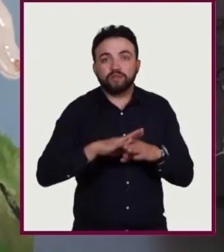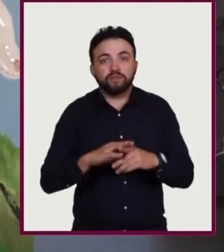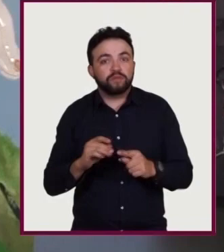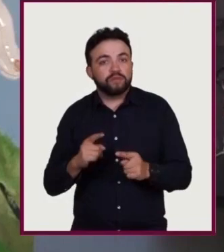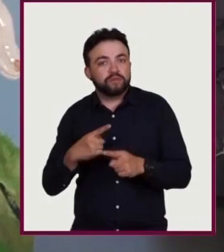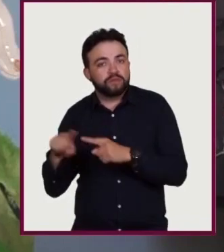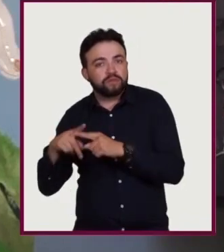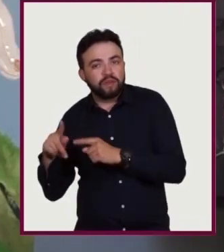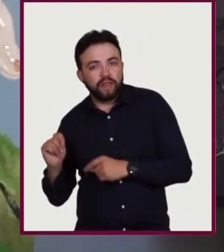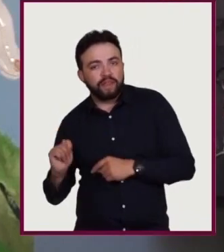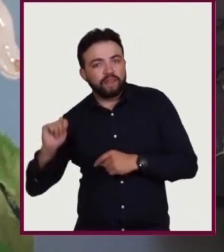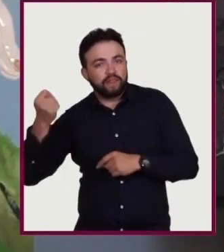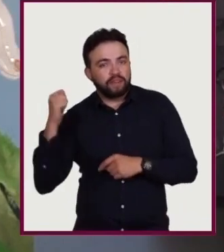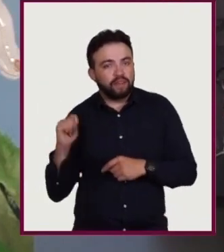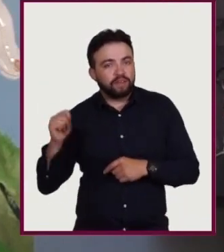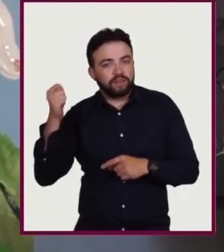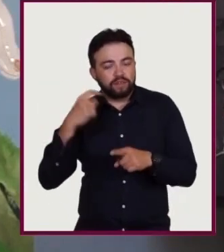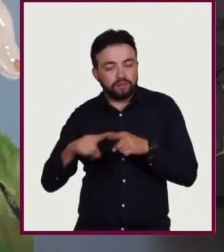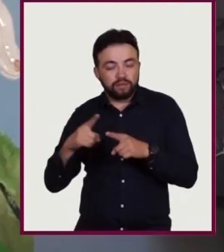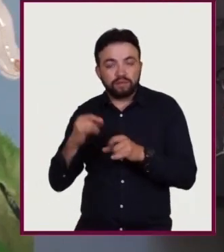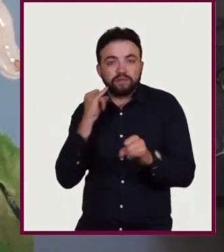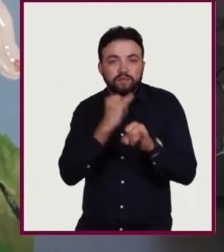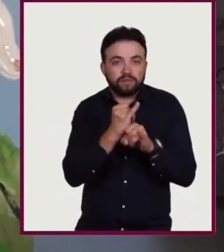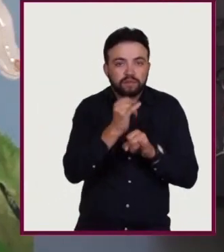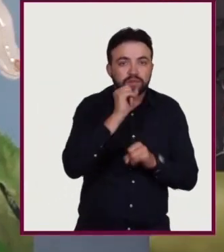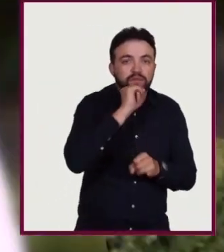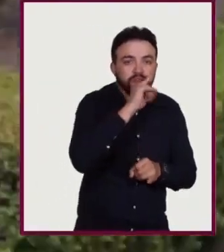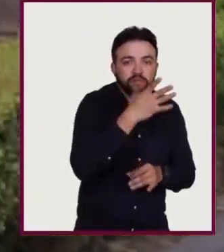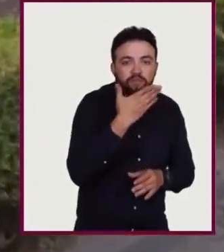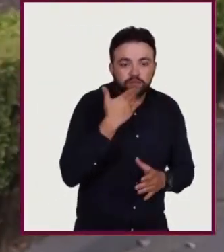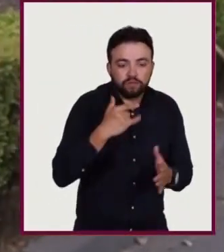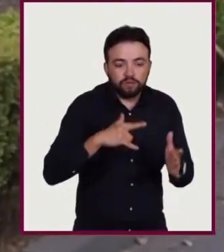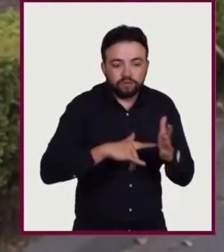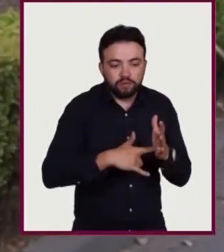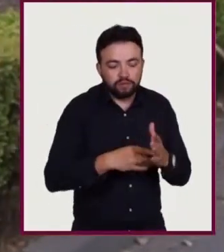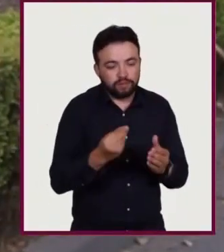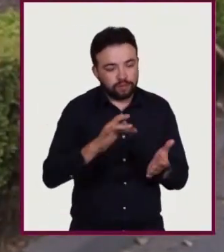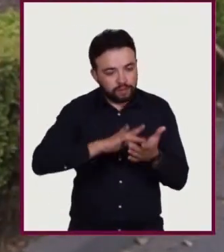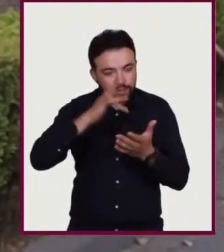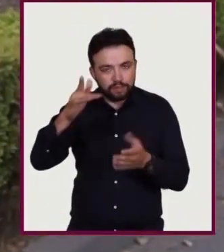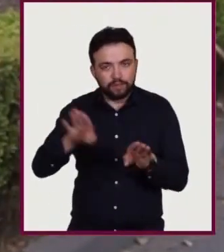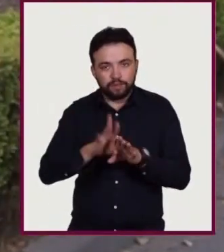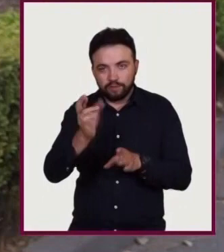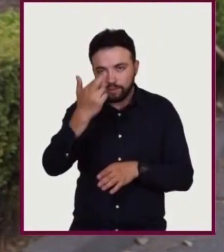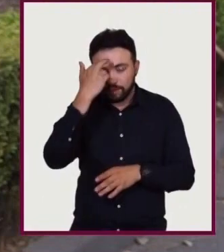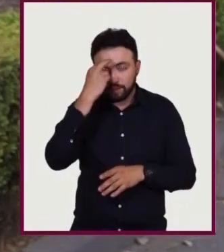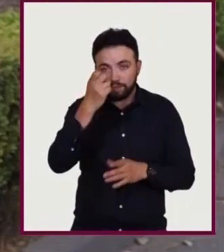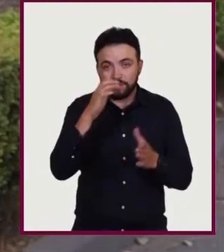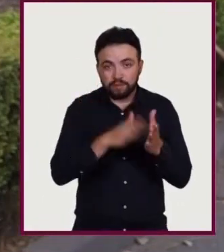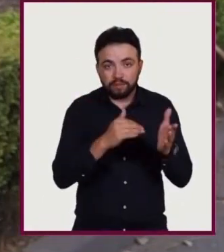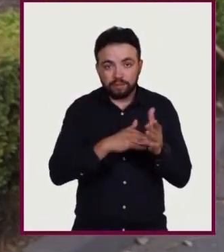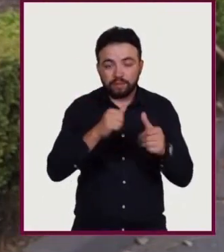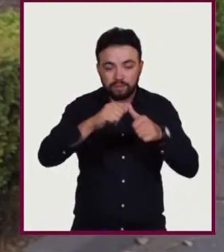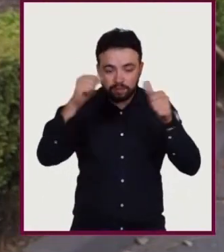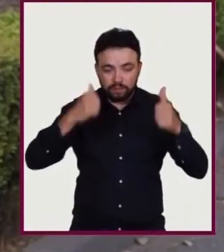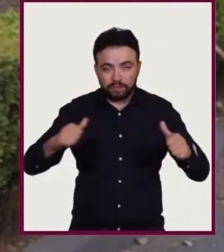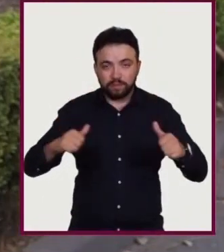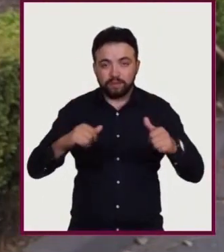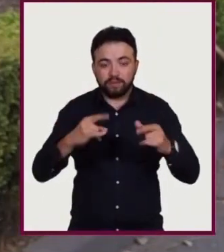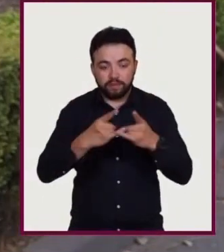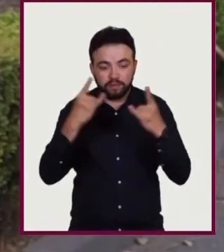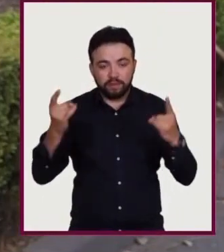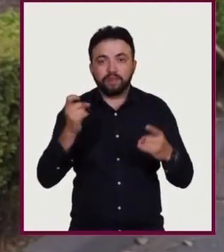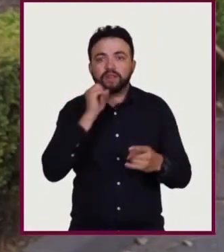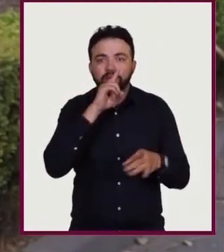información, etcétera, y el internet, ¿no? Cómo se mueve, que no hay horarios, por así decir. Gracias, Michelle, por recordarnos el papel de los artistas en la historia y